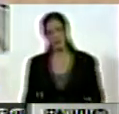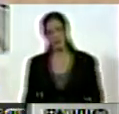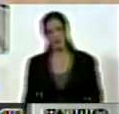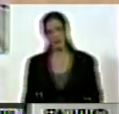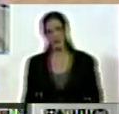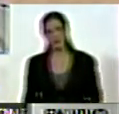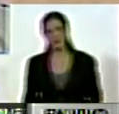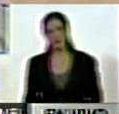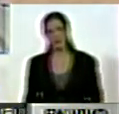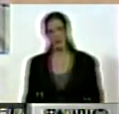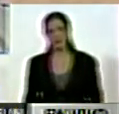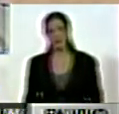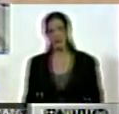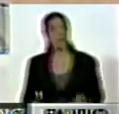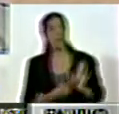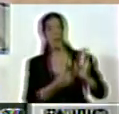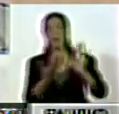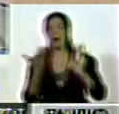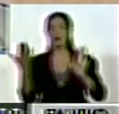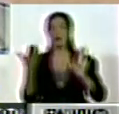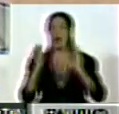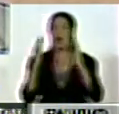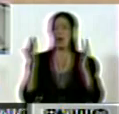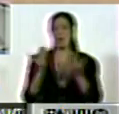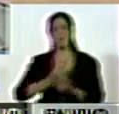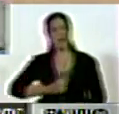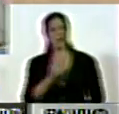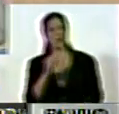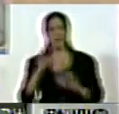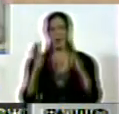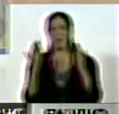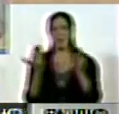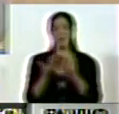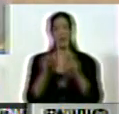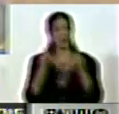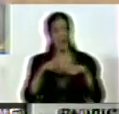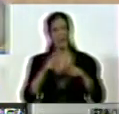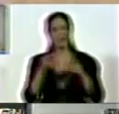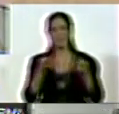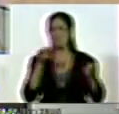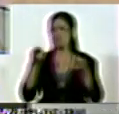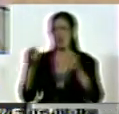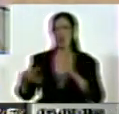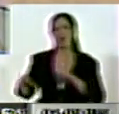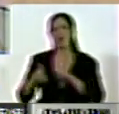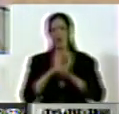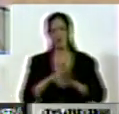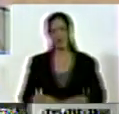Quienes se presentan frente al mundo como los policías del mundo que pretenden regular un derecho imperial